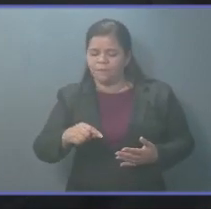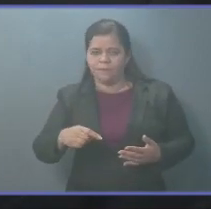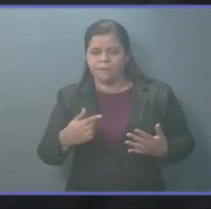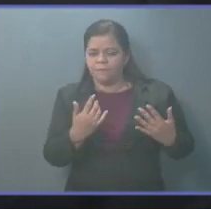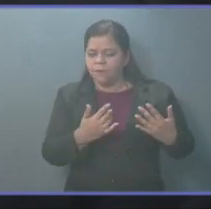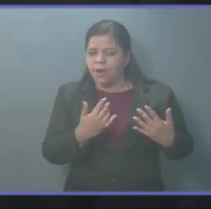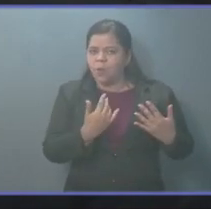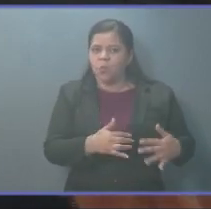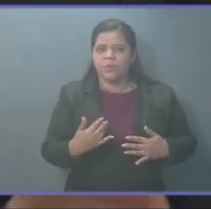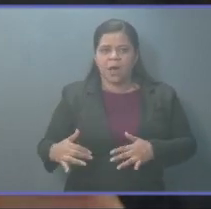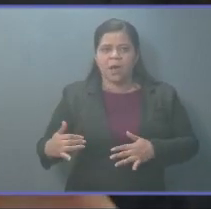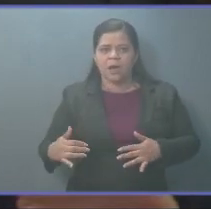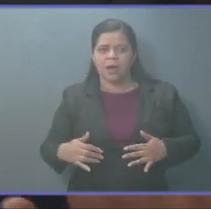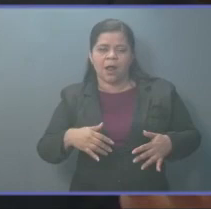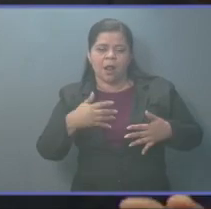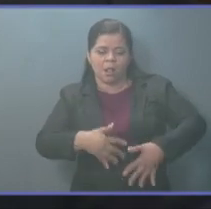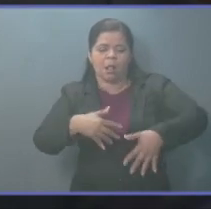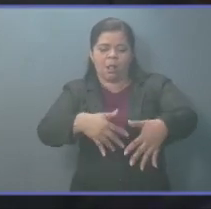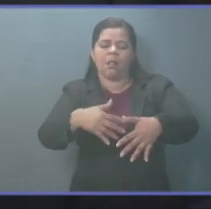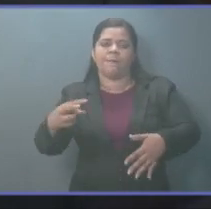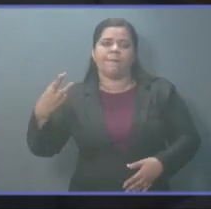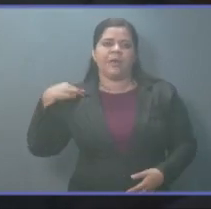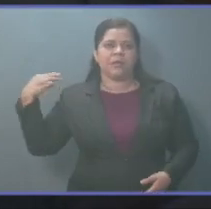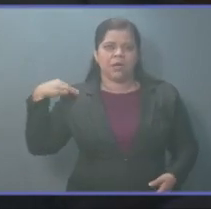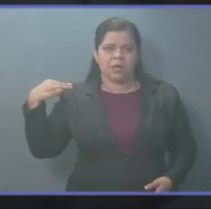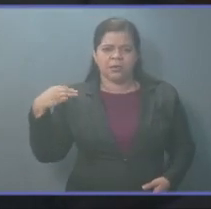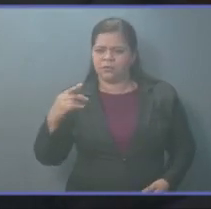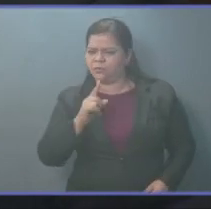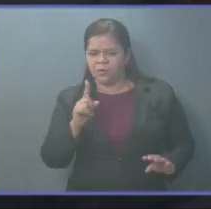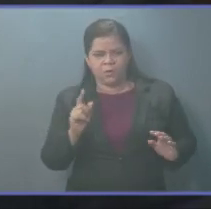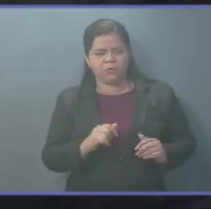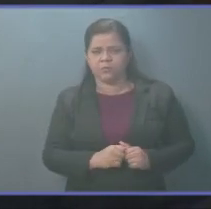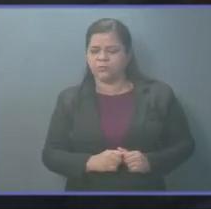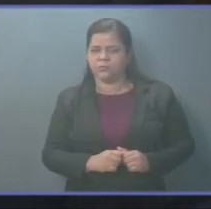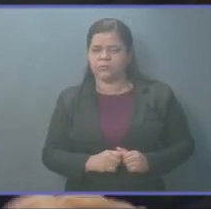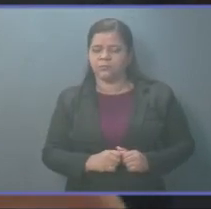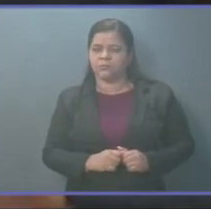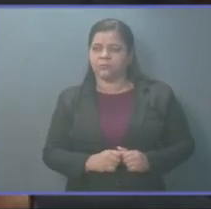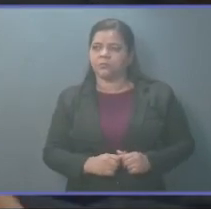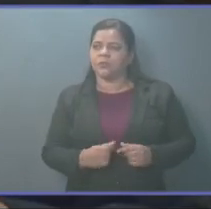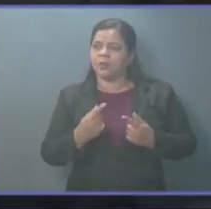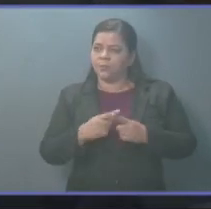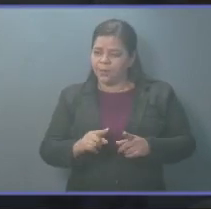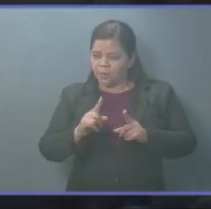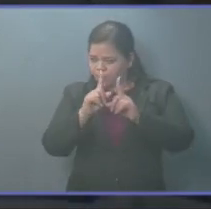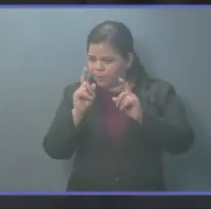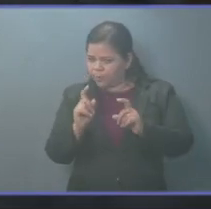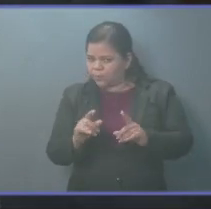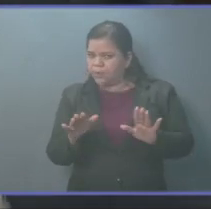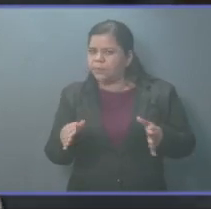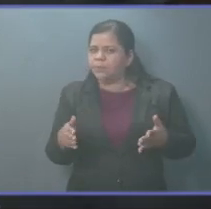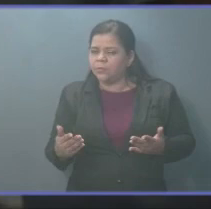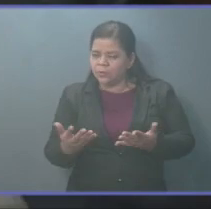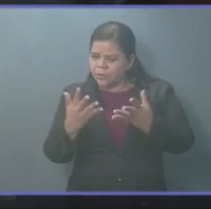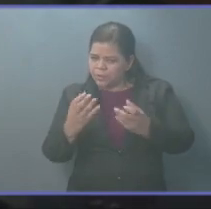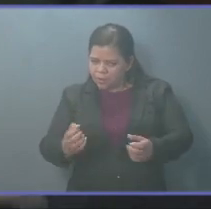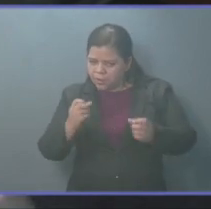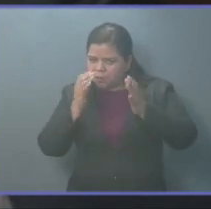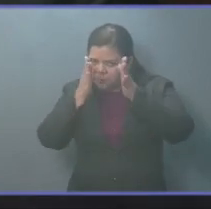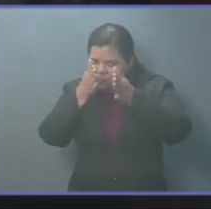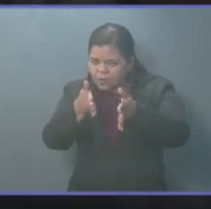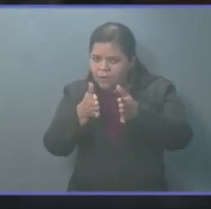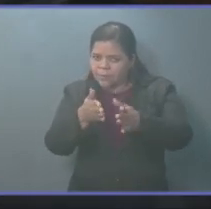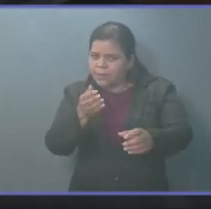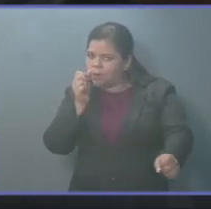militar. Esta no es una pregunta de las 3 repreguntas que vamos a hacer, sino que es una pregunta para dirigirme